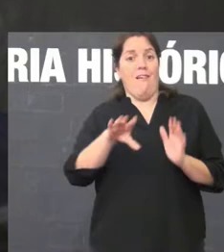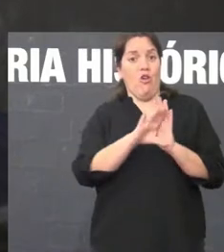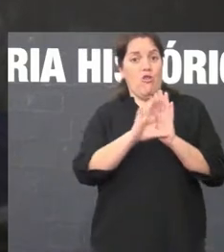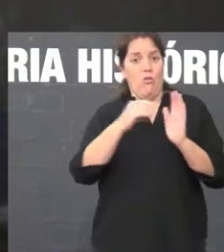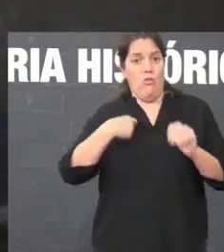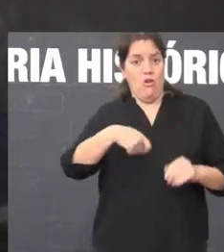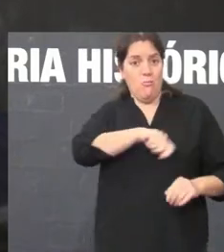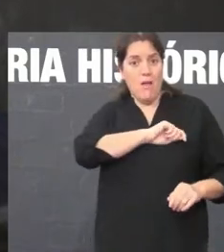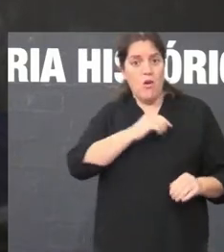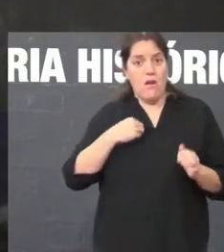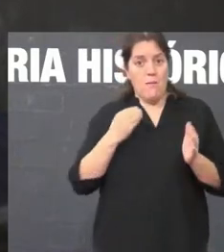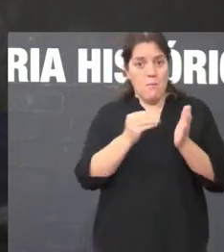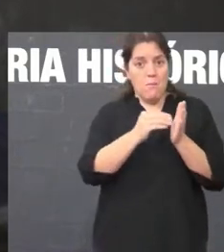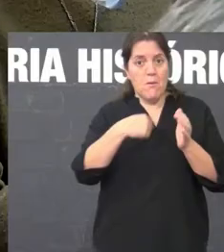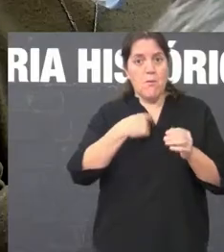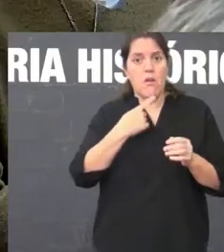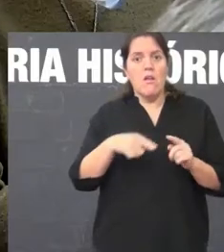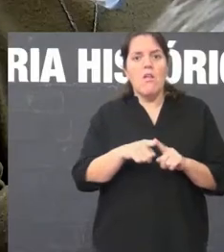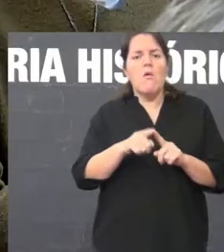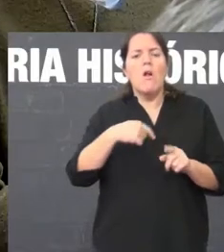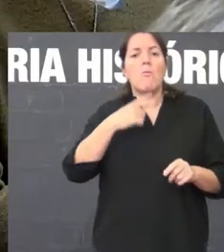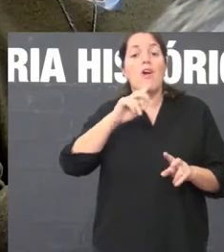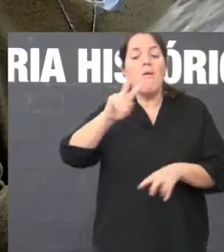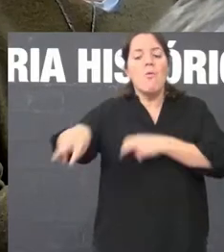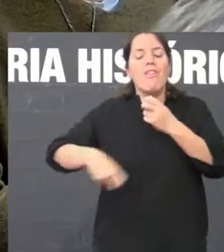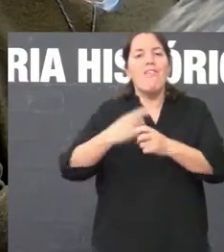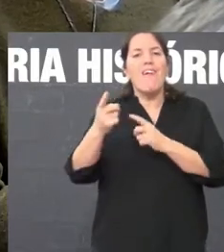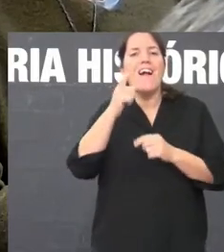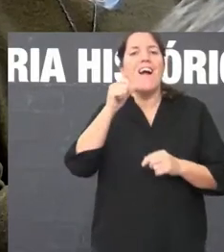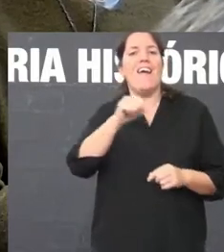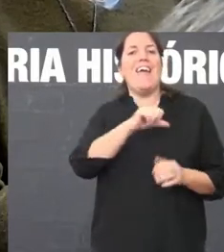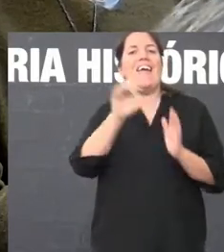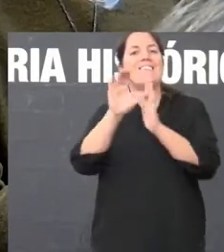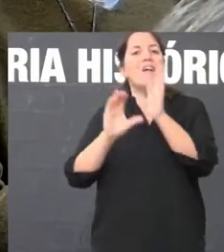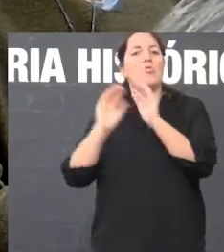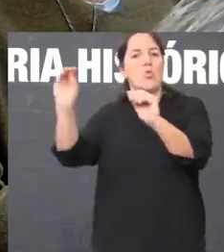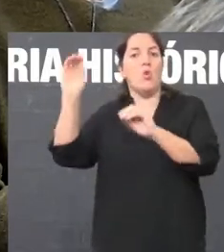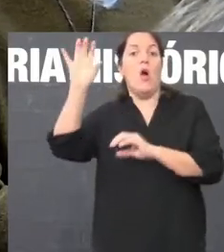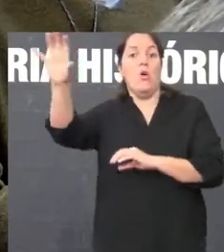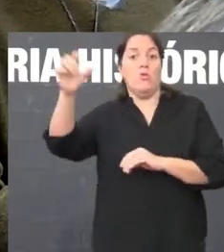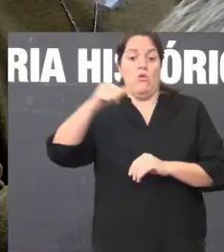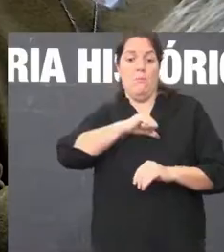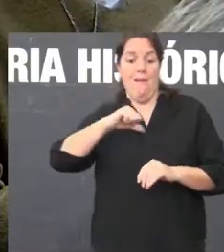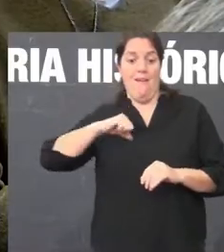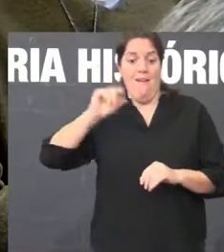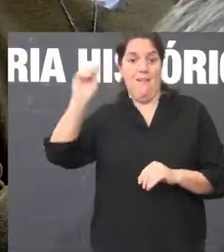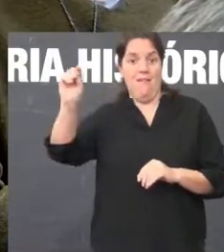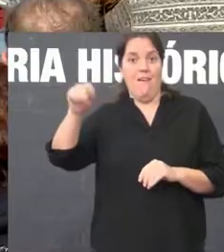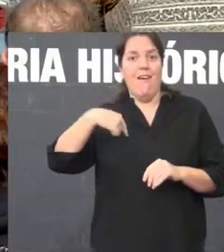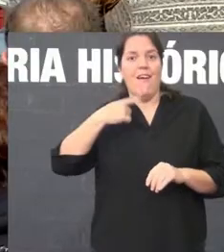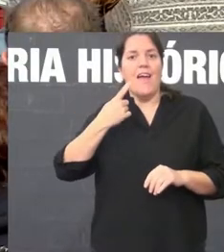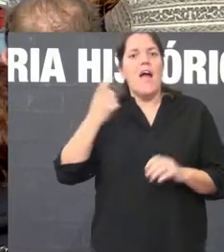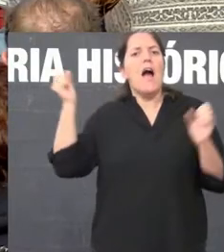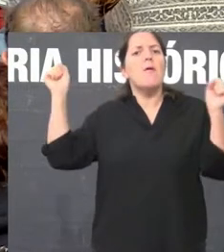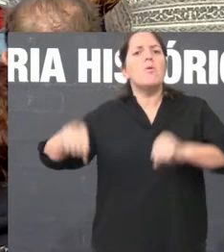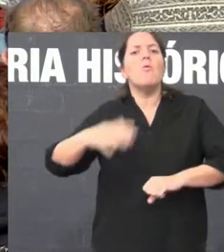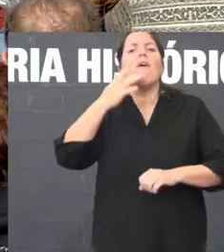porque modificaron un estatuto de autonomía que había sido previamente refrendado por el